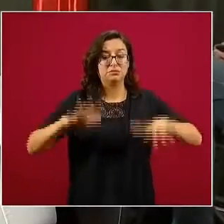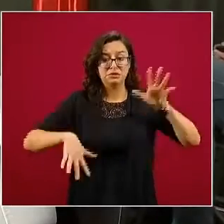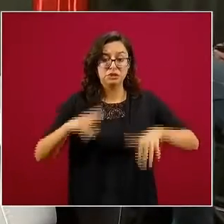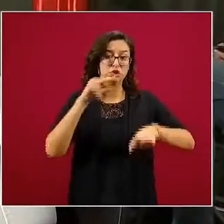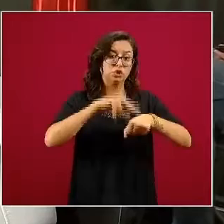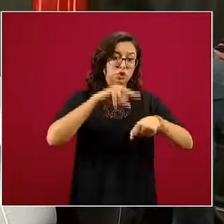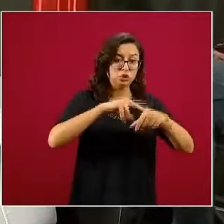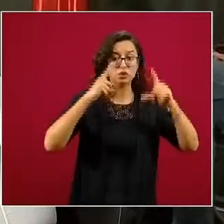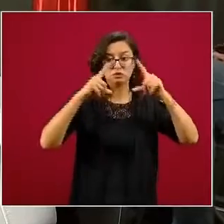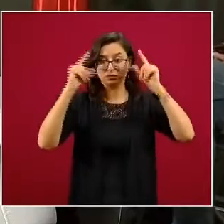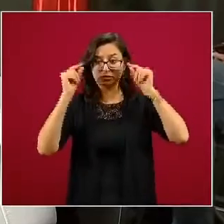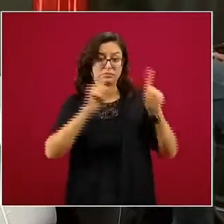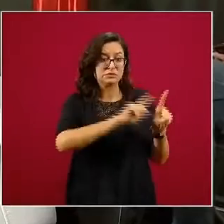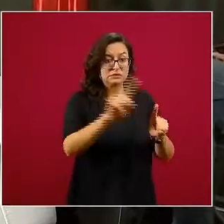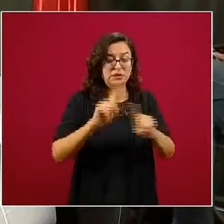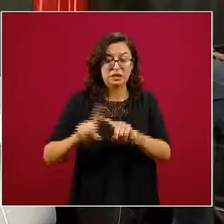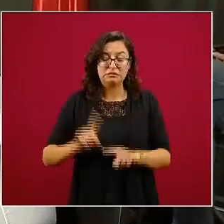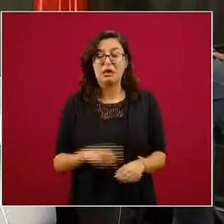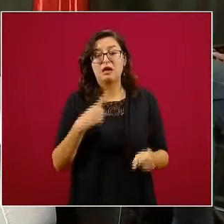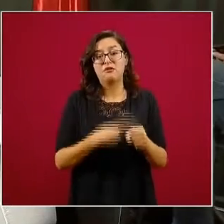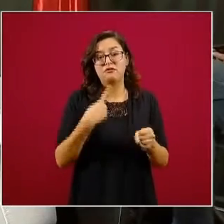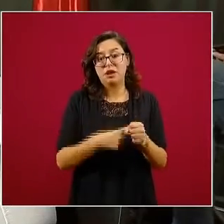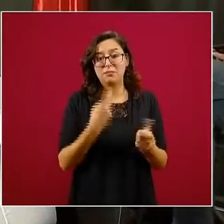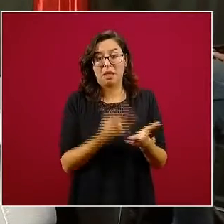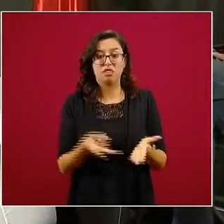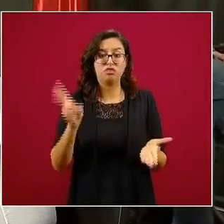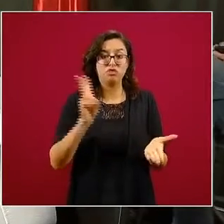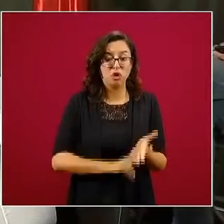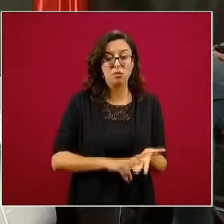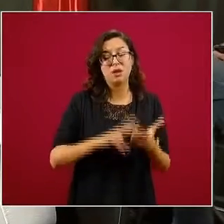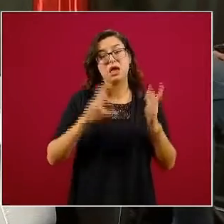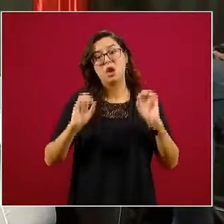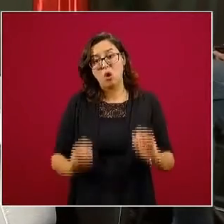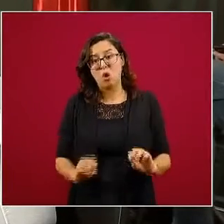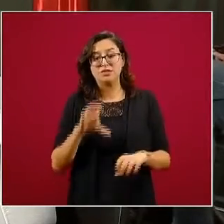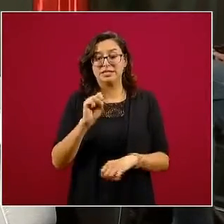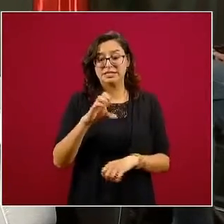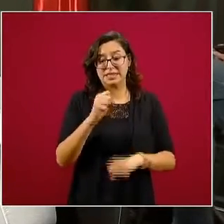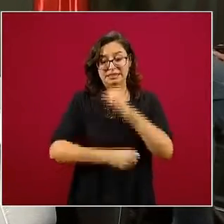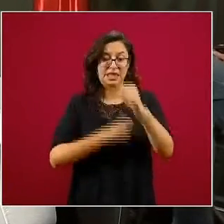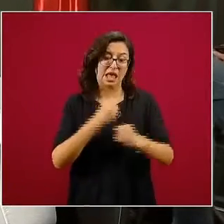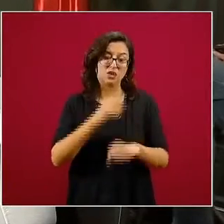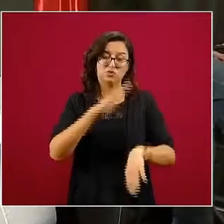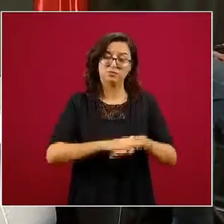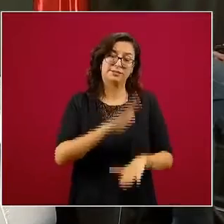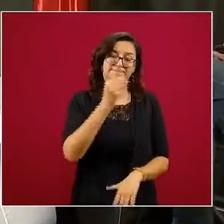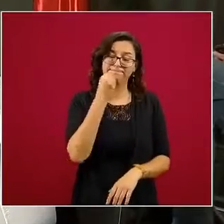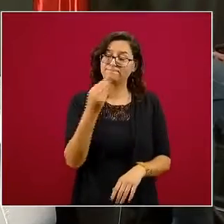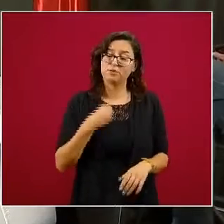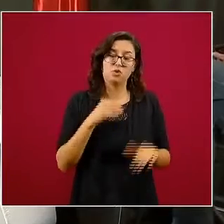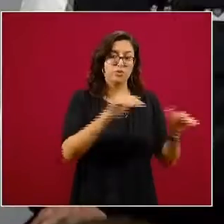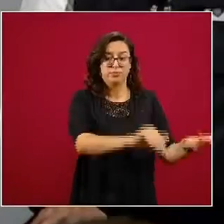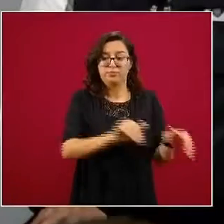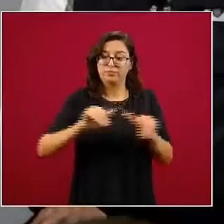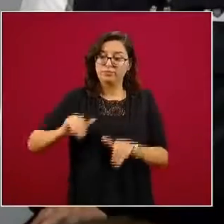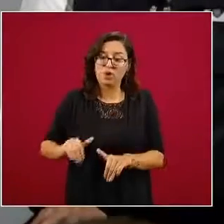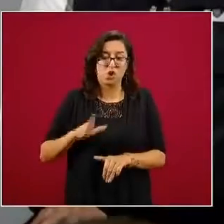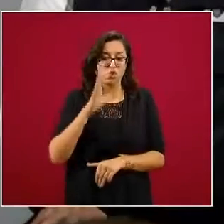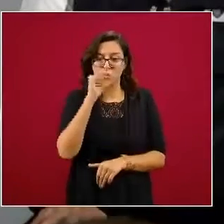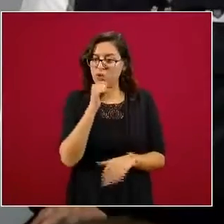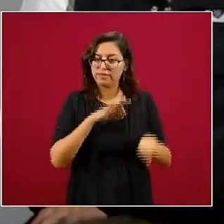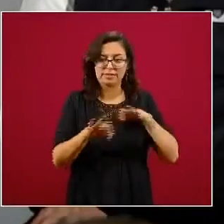la toma de decisiones del semáforo, ¿qué datos toma? ¿Los que tiene el gobierno del Estado, que son los que reflejan el pulso